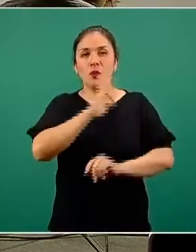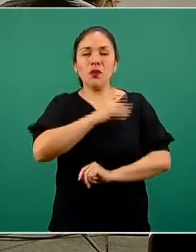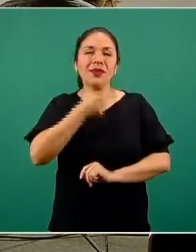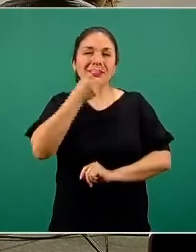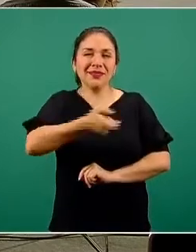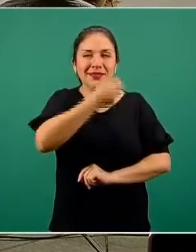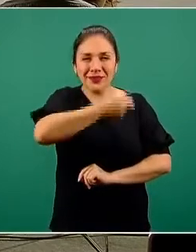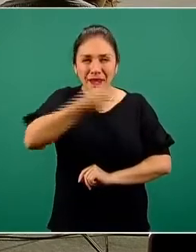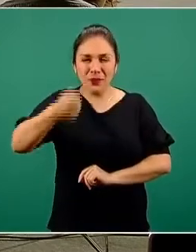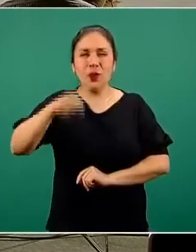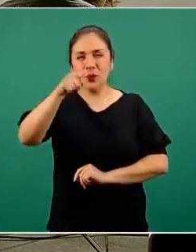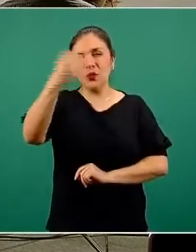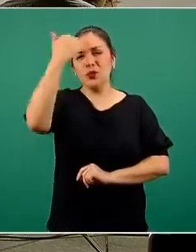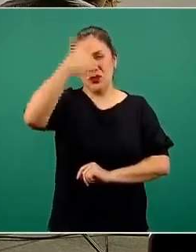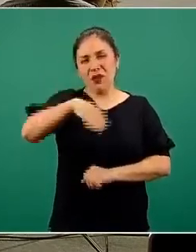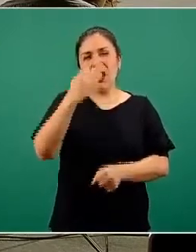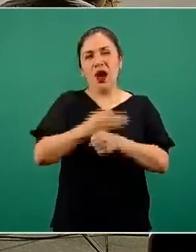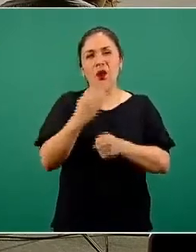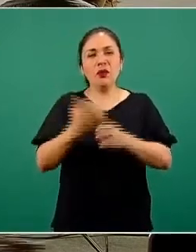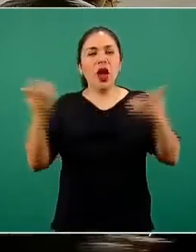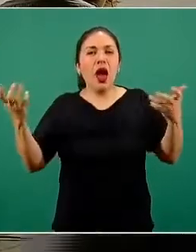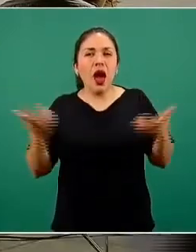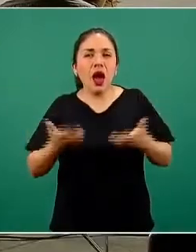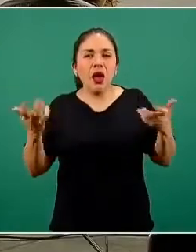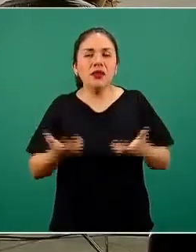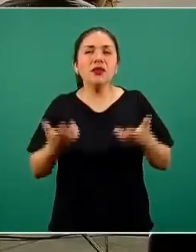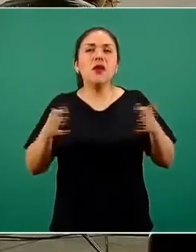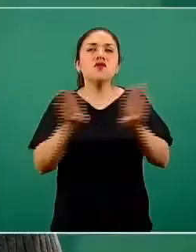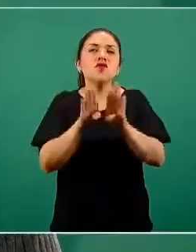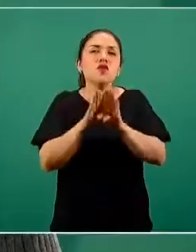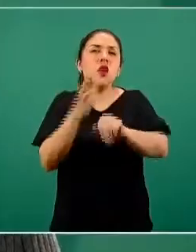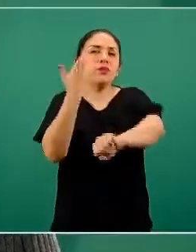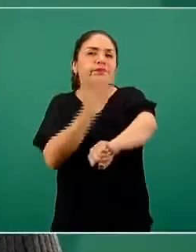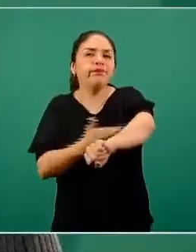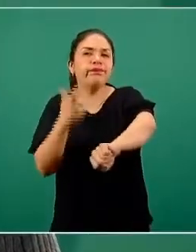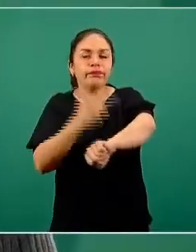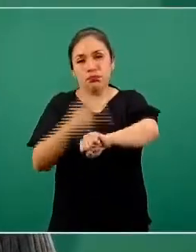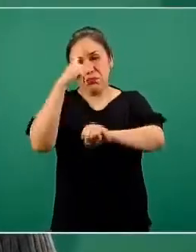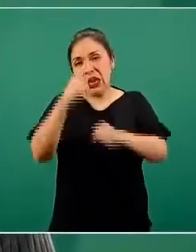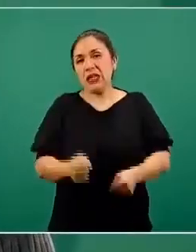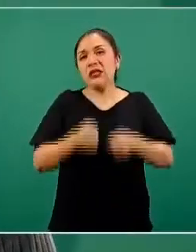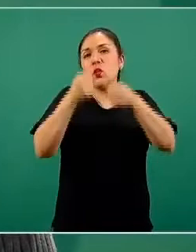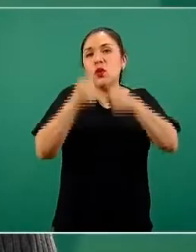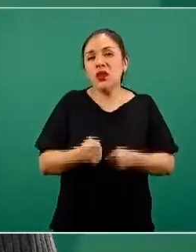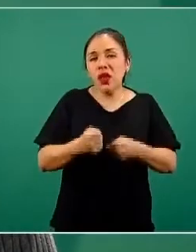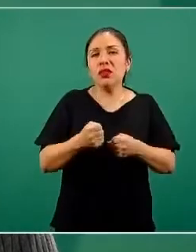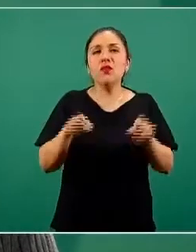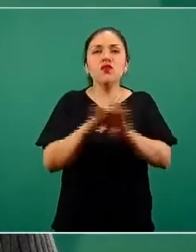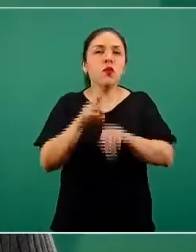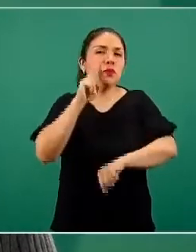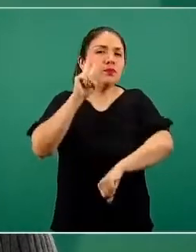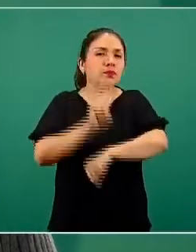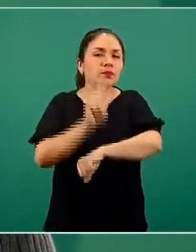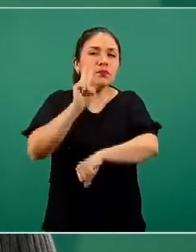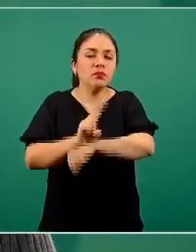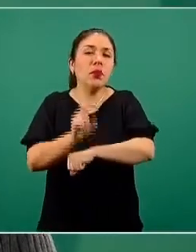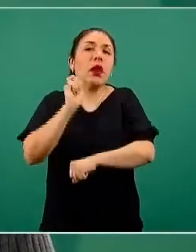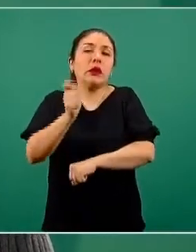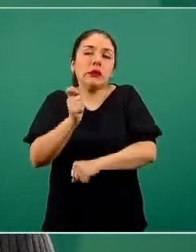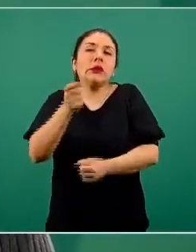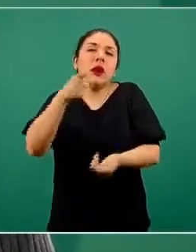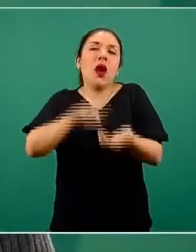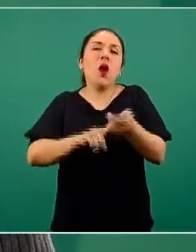saludar. Como ustedes saben, se están llevando a cabo protocolos de seguridad y seguimiento en relación